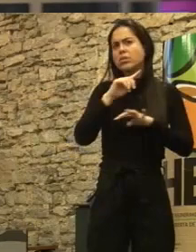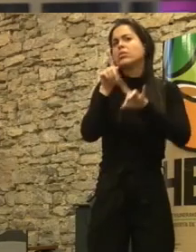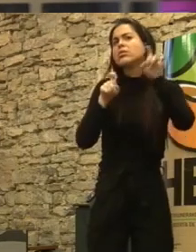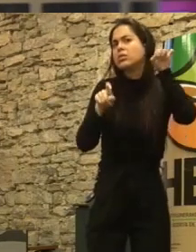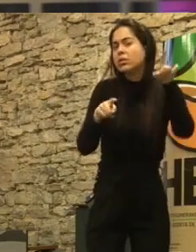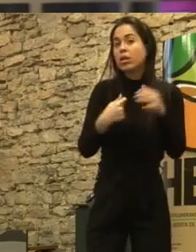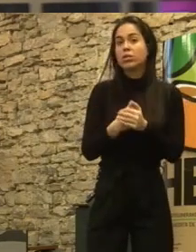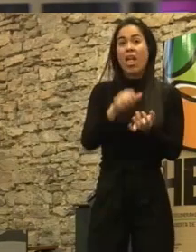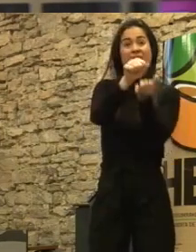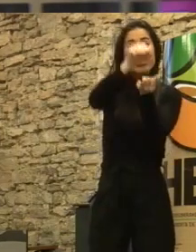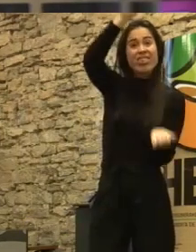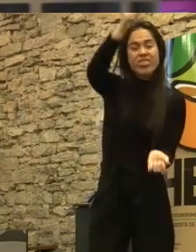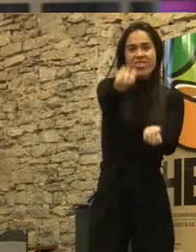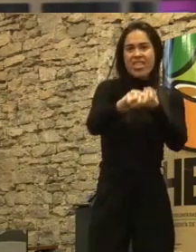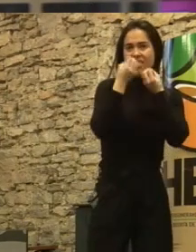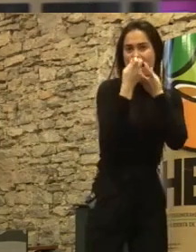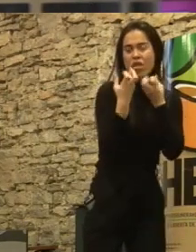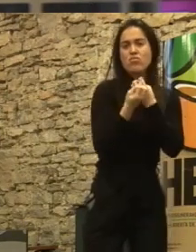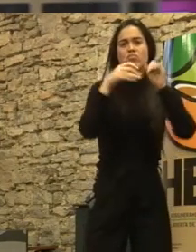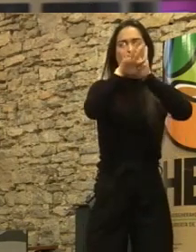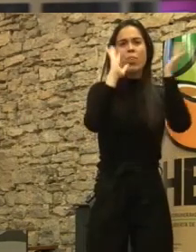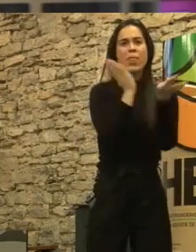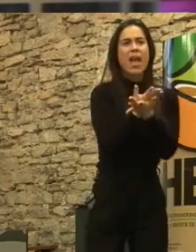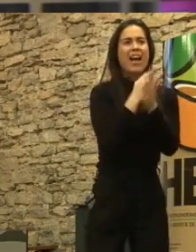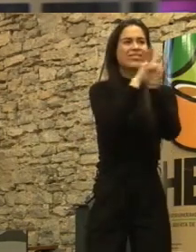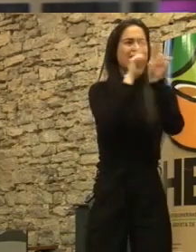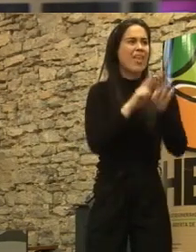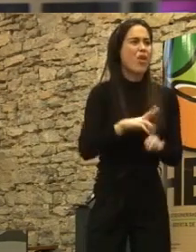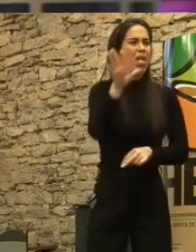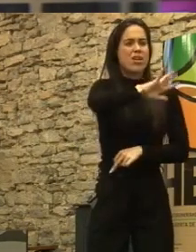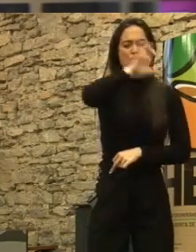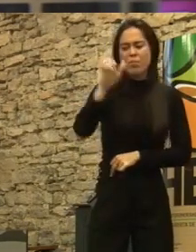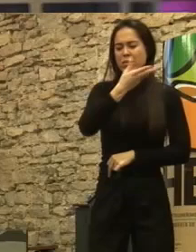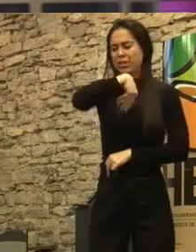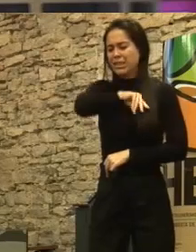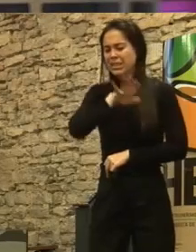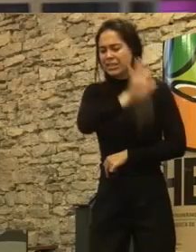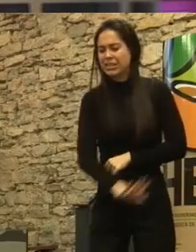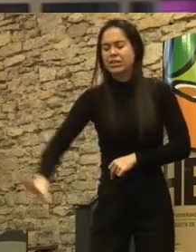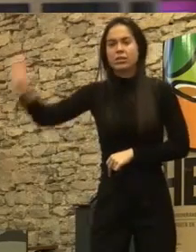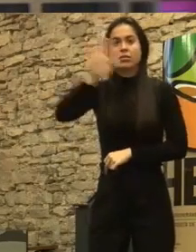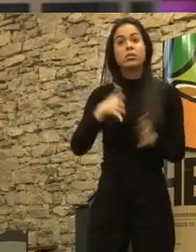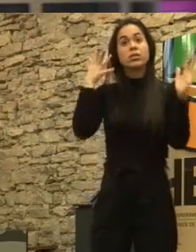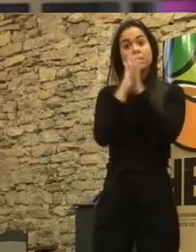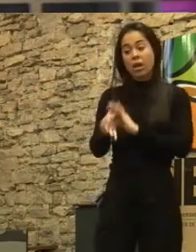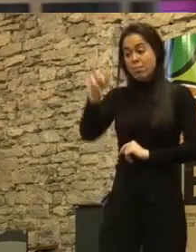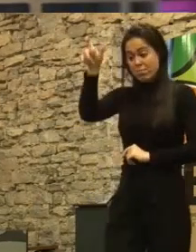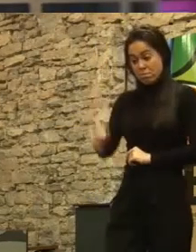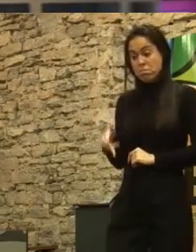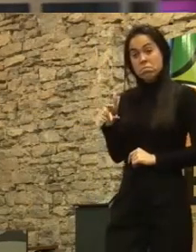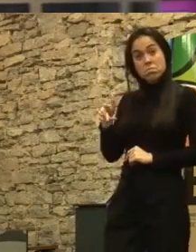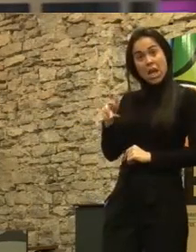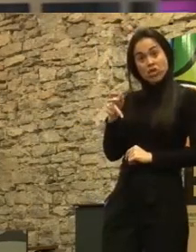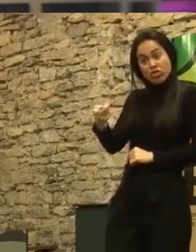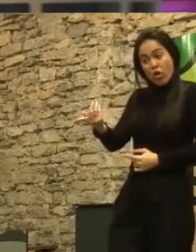los tratados mundiales, europeos y nacionales dicen que por el hecho de ser persona significa que tienes